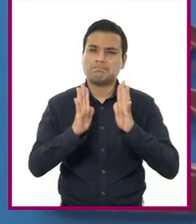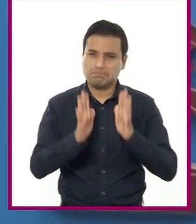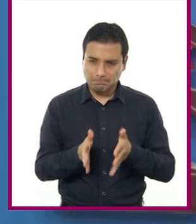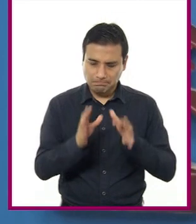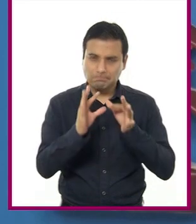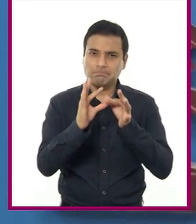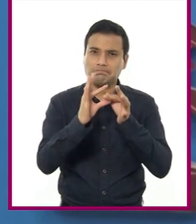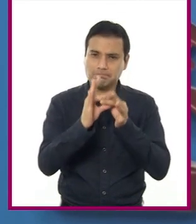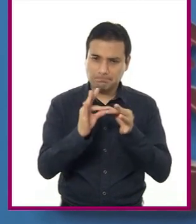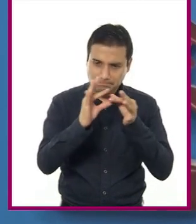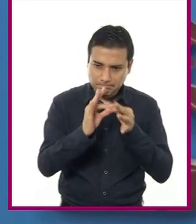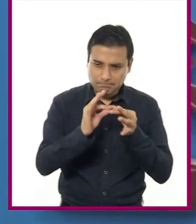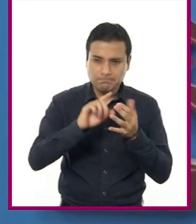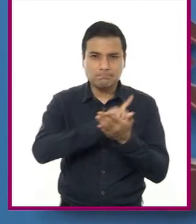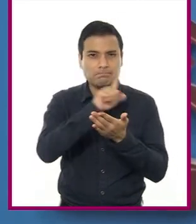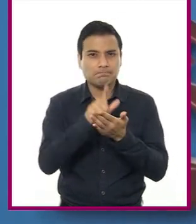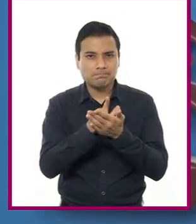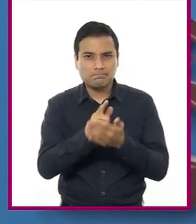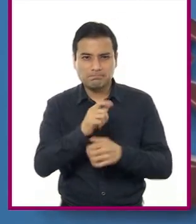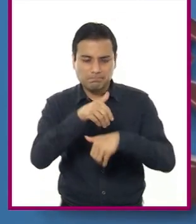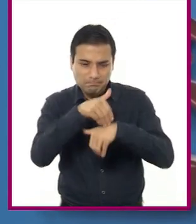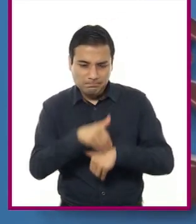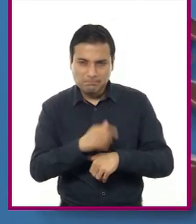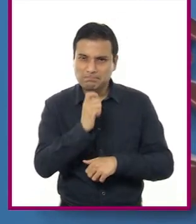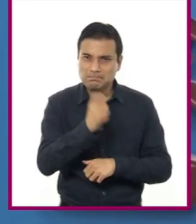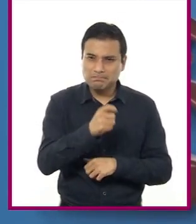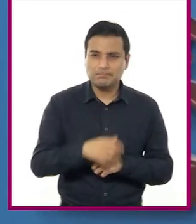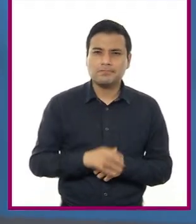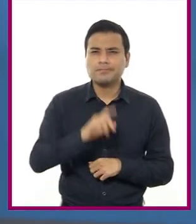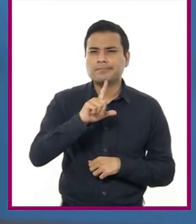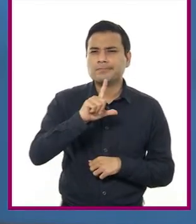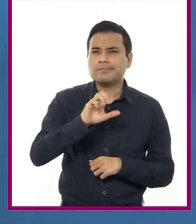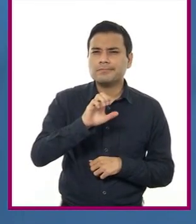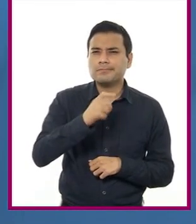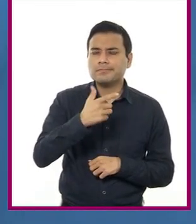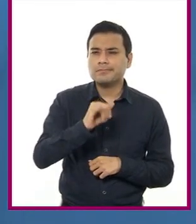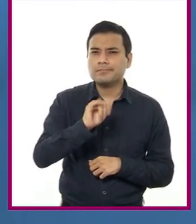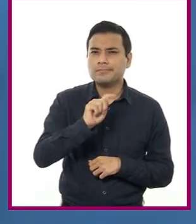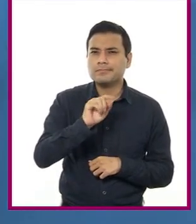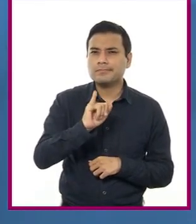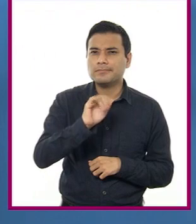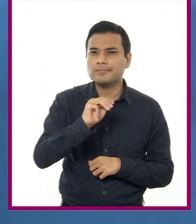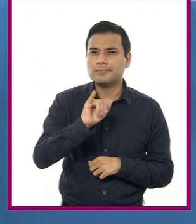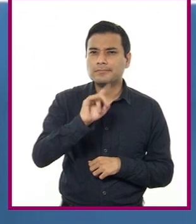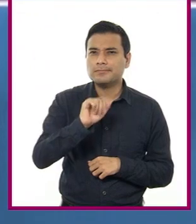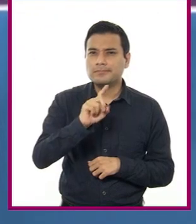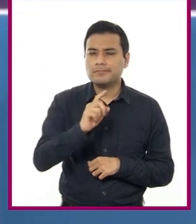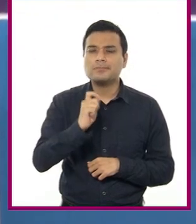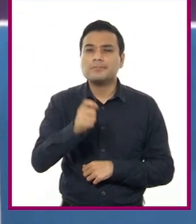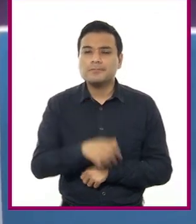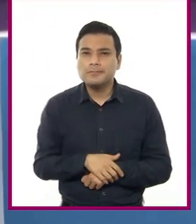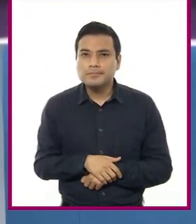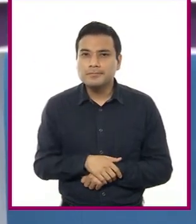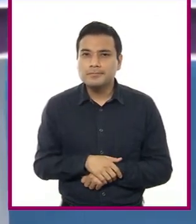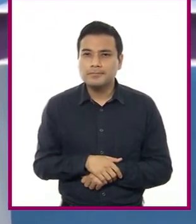los rasgos de la legalidad, pero ¿qué hay de la legitimidad? La legitimidad y la